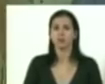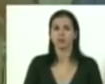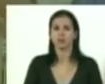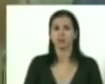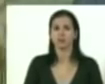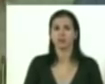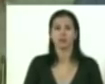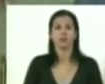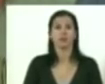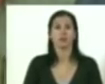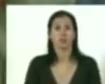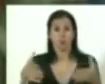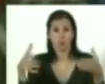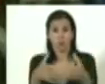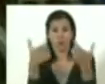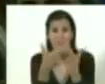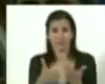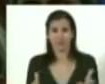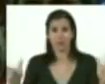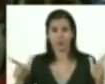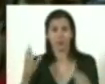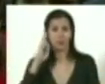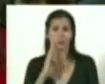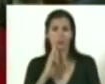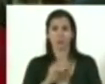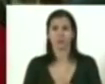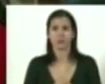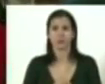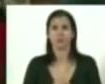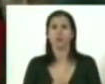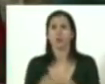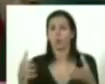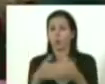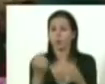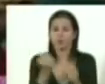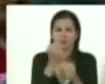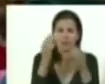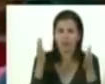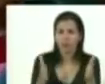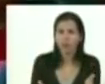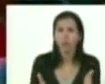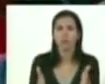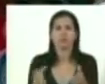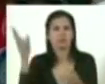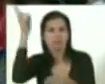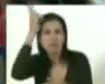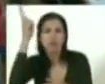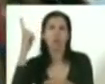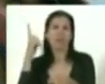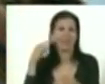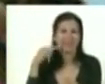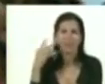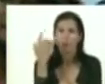a tropas libertadoras, a campesinos, indios,